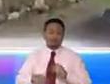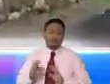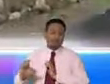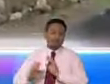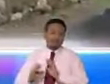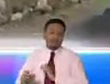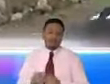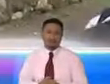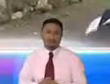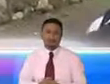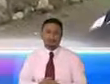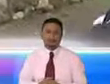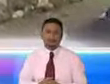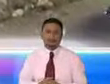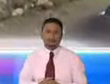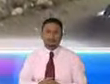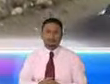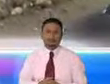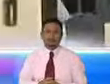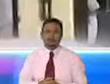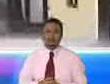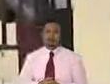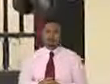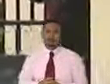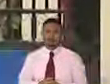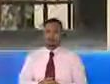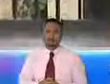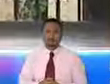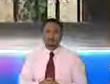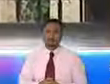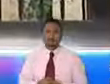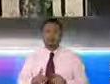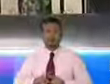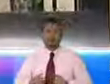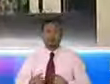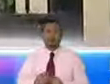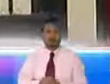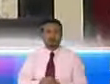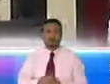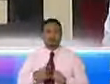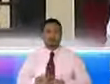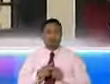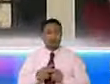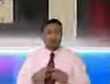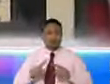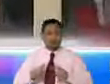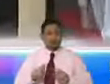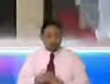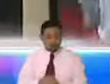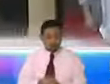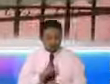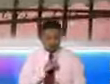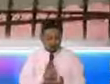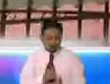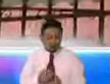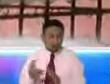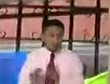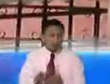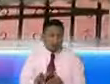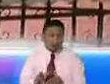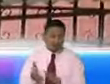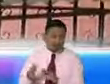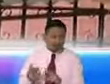conversar ese momento con ella como para obtener datos. Sin embargo, las primeras pericias se acercan a muerte natural. Como por asfixia, una